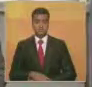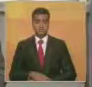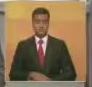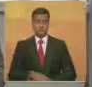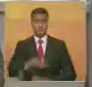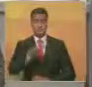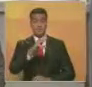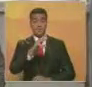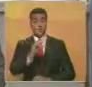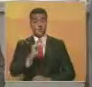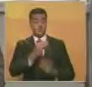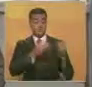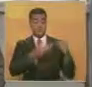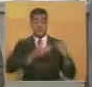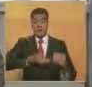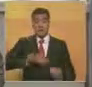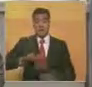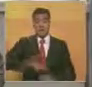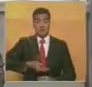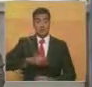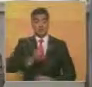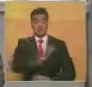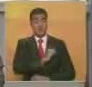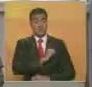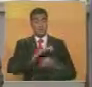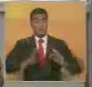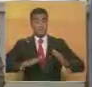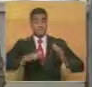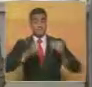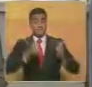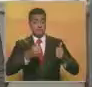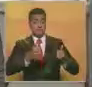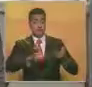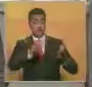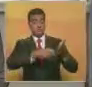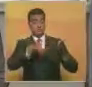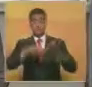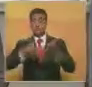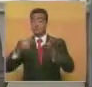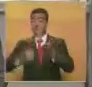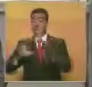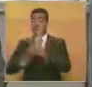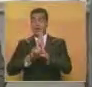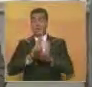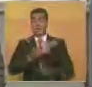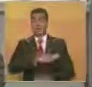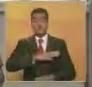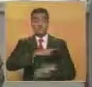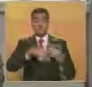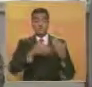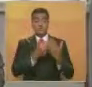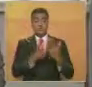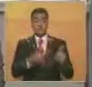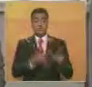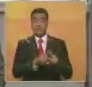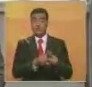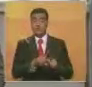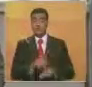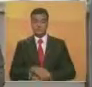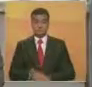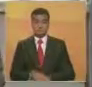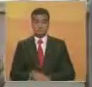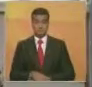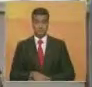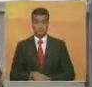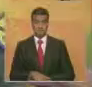Ramón Muchacho, candidato a la alcaldía del municipio de Chacao, encabezó la recolección de firmas para la ley de misiones para todos por igual en el sector El Pedregal